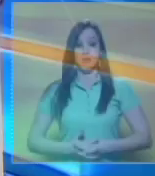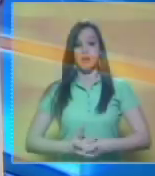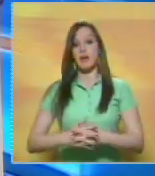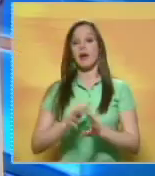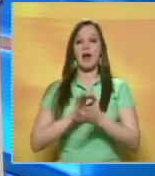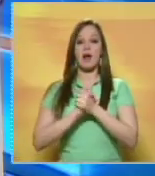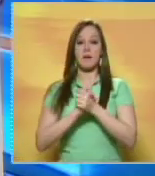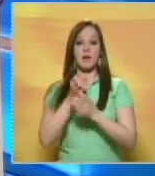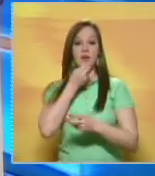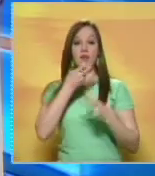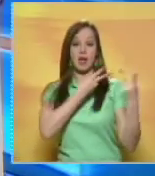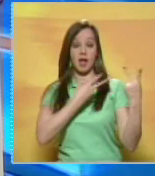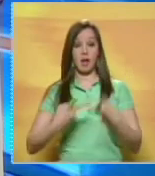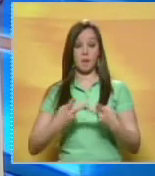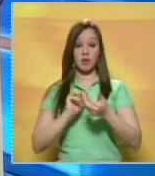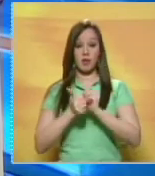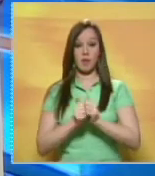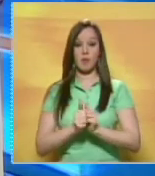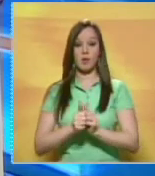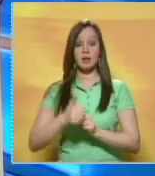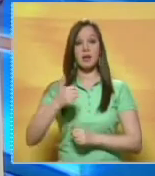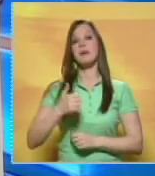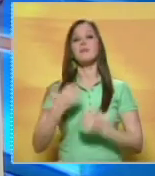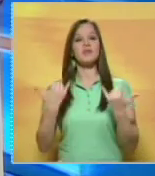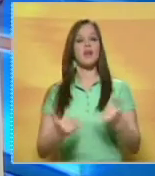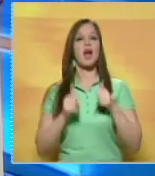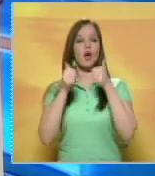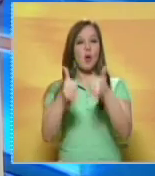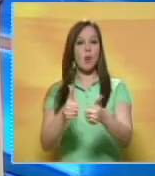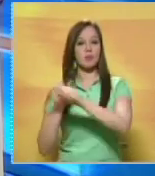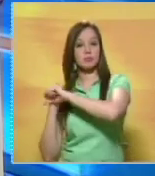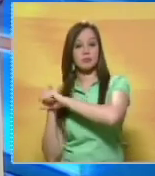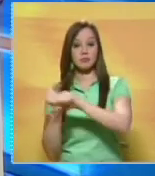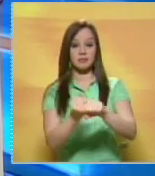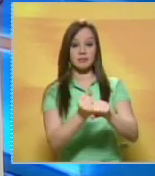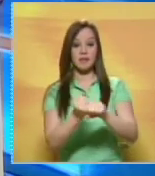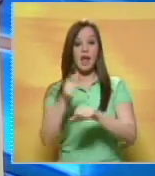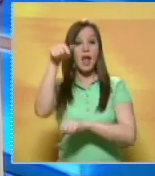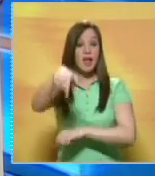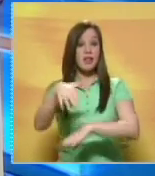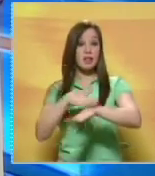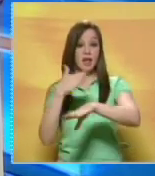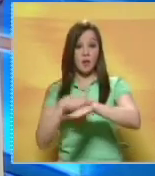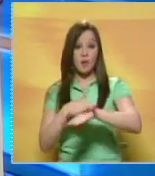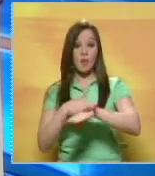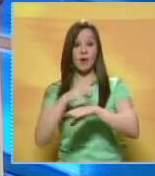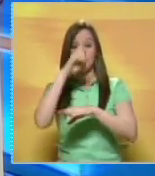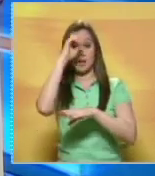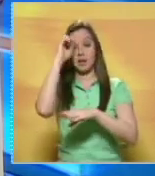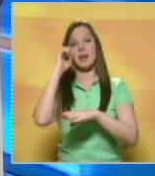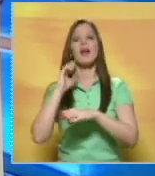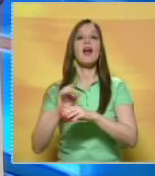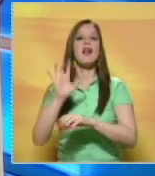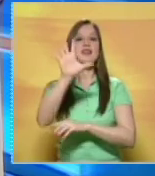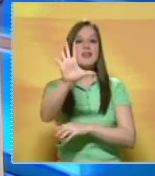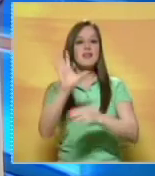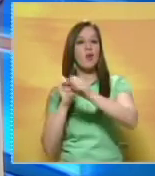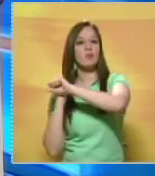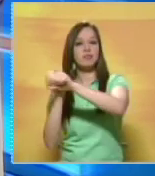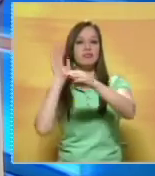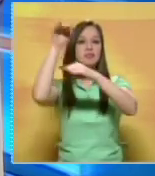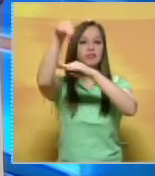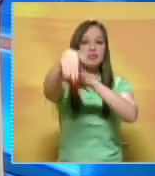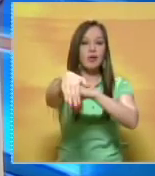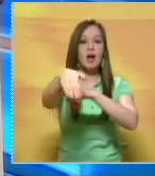Amigos, bienvenidos a Los Deportes. Les saluda Tony Citadino. Comenzamos con béisbol de Grandes Ligas, porque este jueves Rougned Odor conectó el quinto jonrón de la temporada en